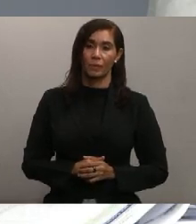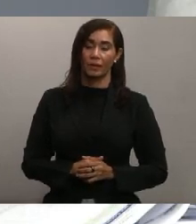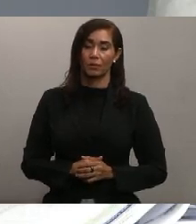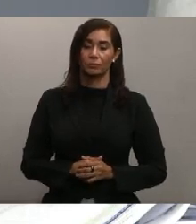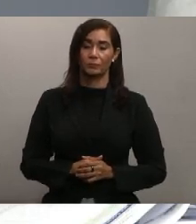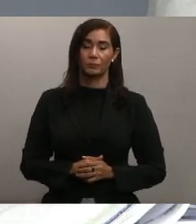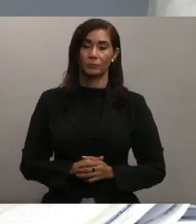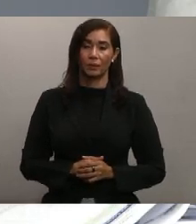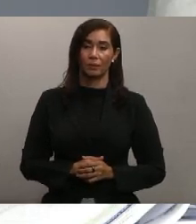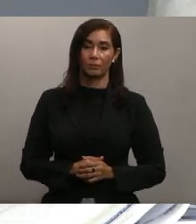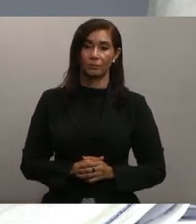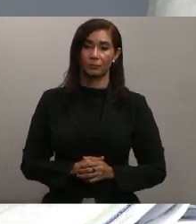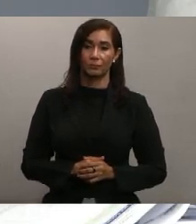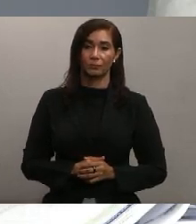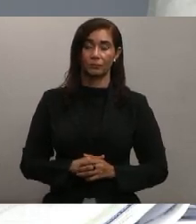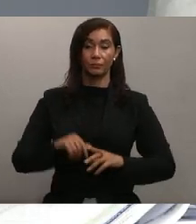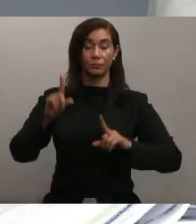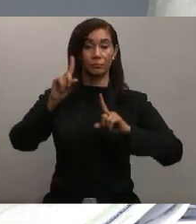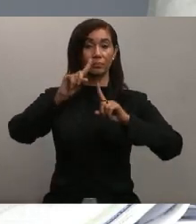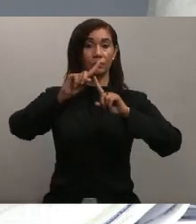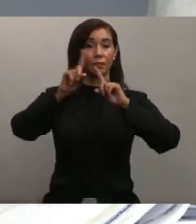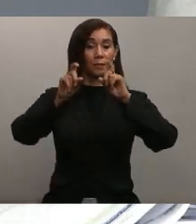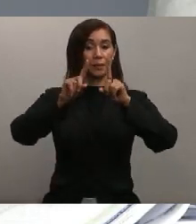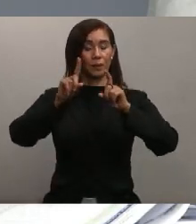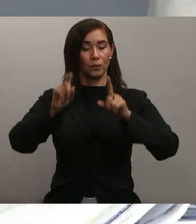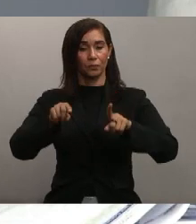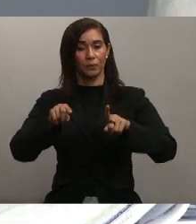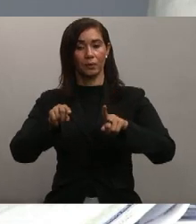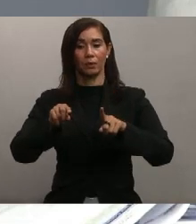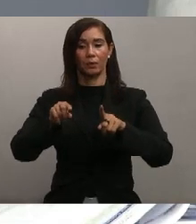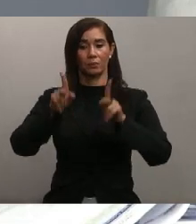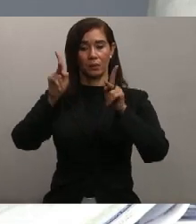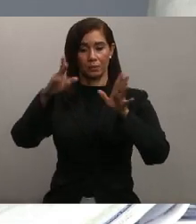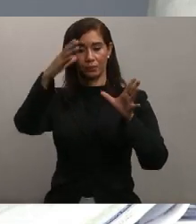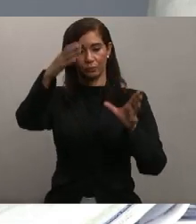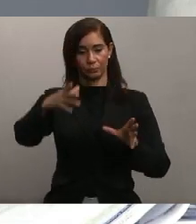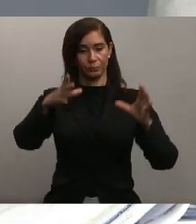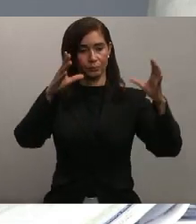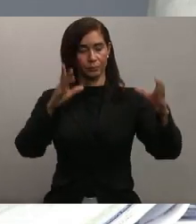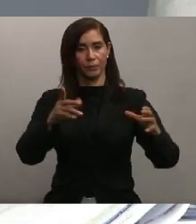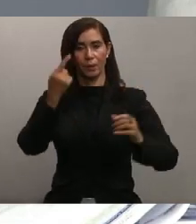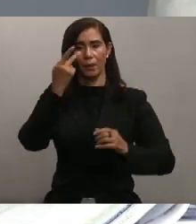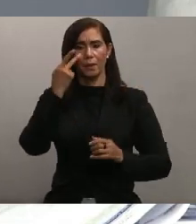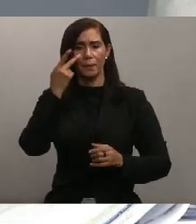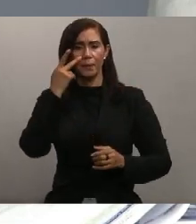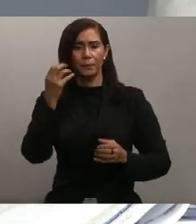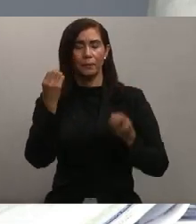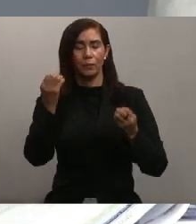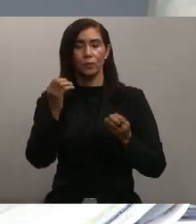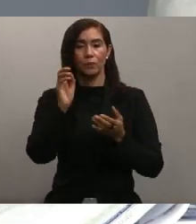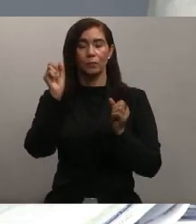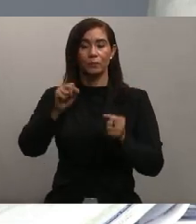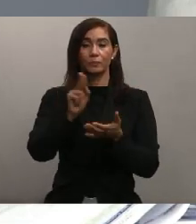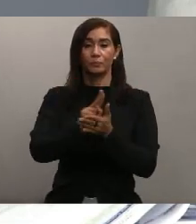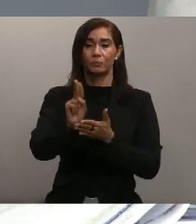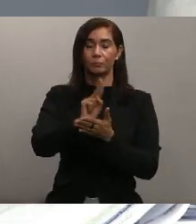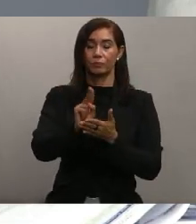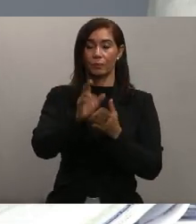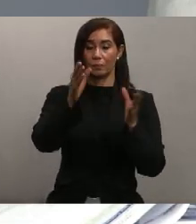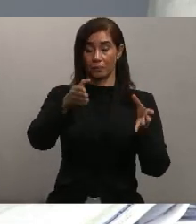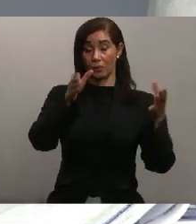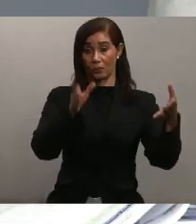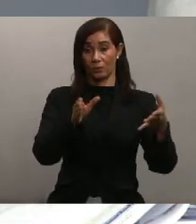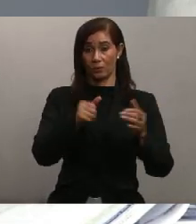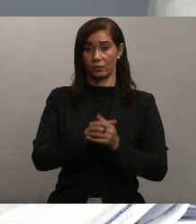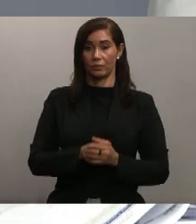Consultaremos incluso, si es necesario, a los donantes para buscar el mejor uso que podamos hacer con ellos. De manera